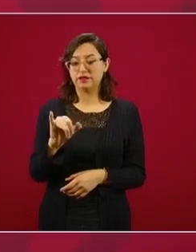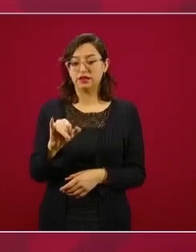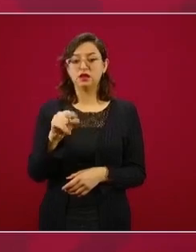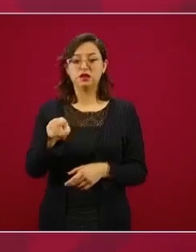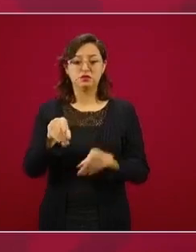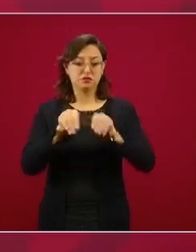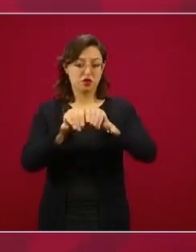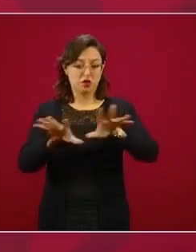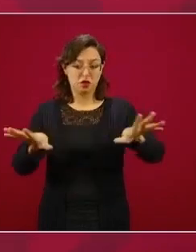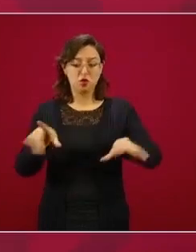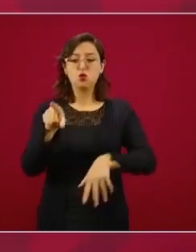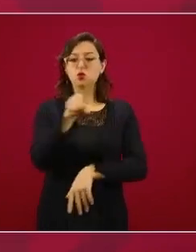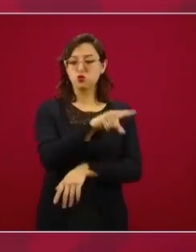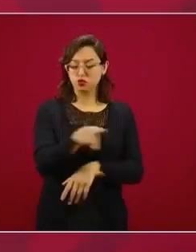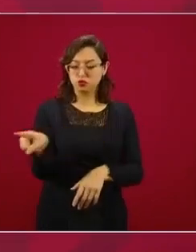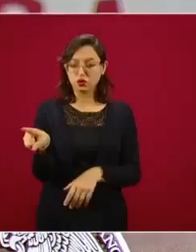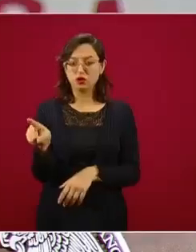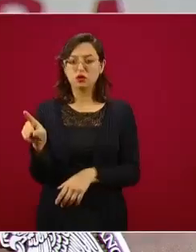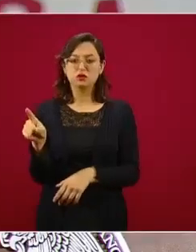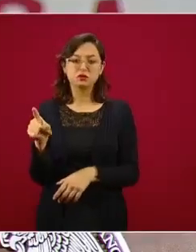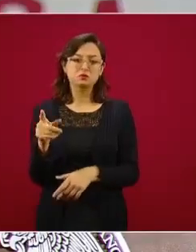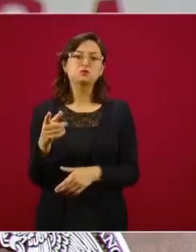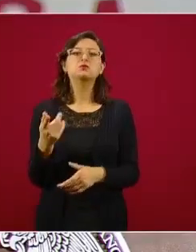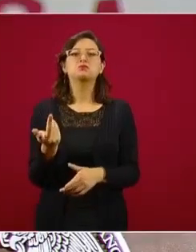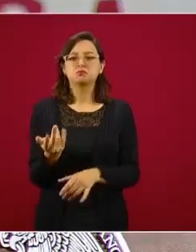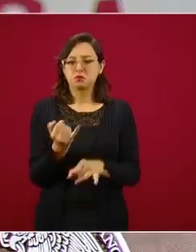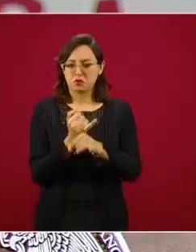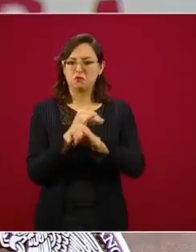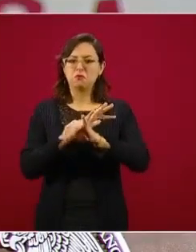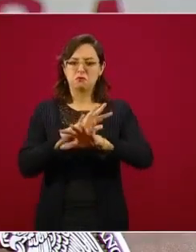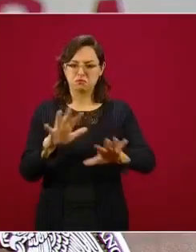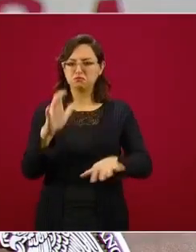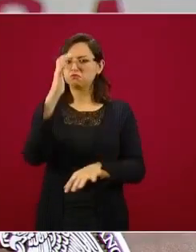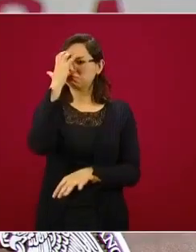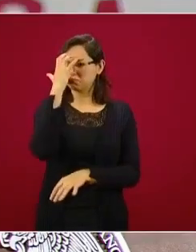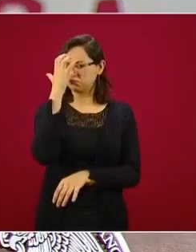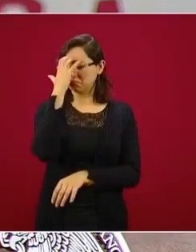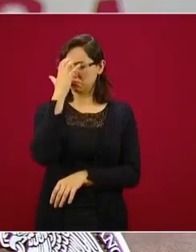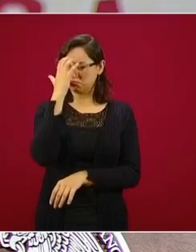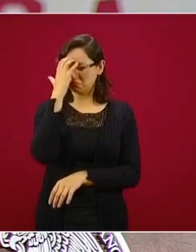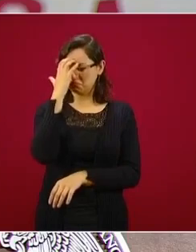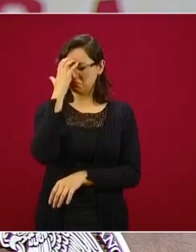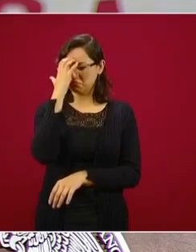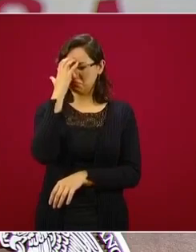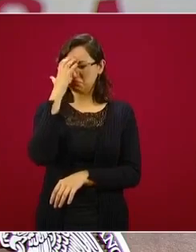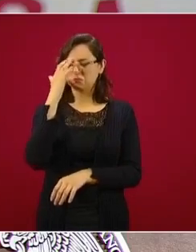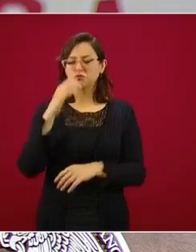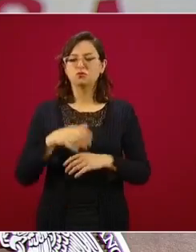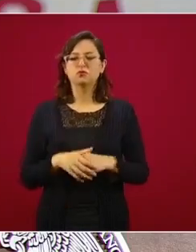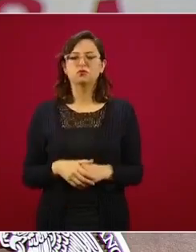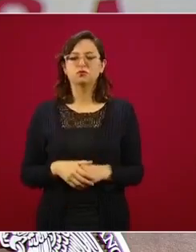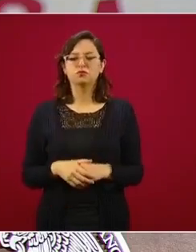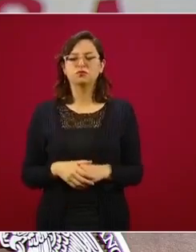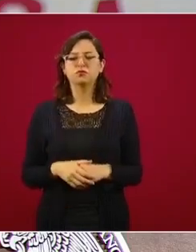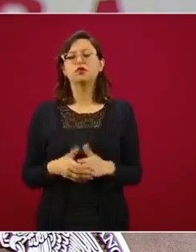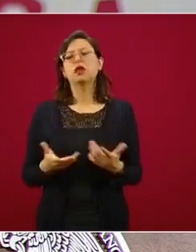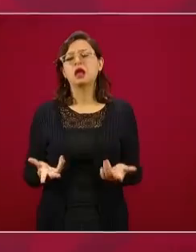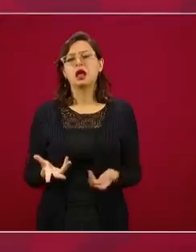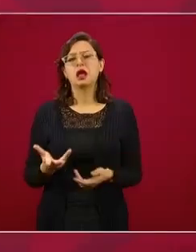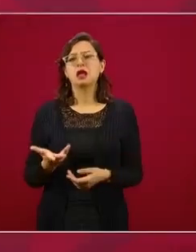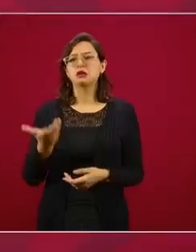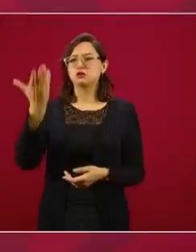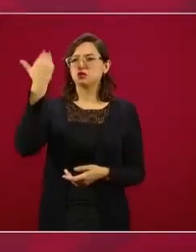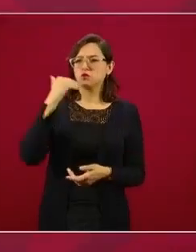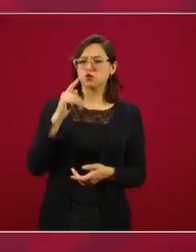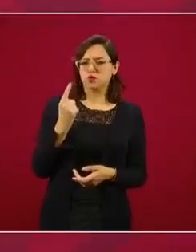tengan una introducción de la información que se generó a raíz de una pregunta. El presidente